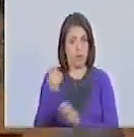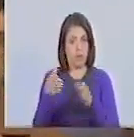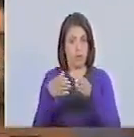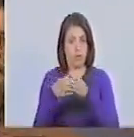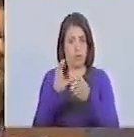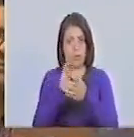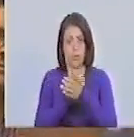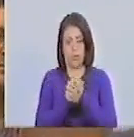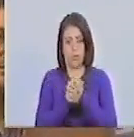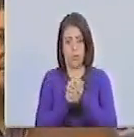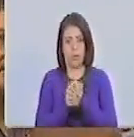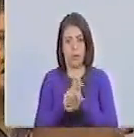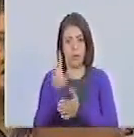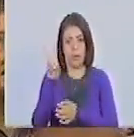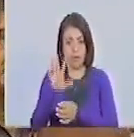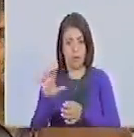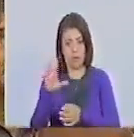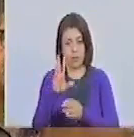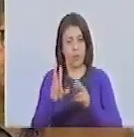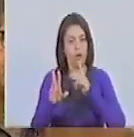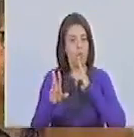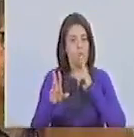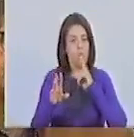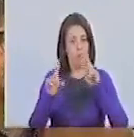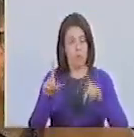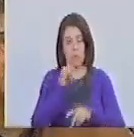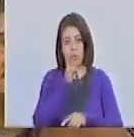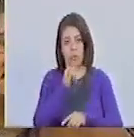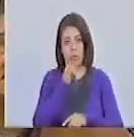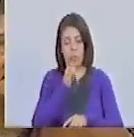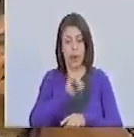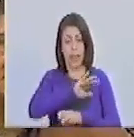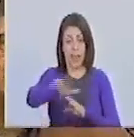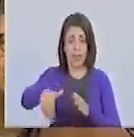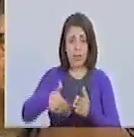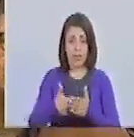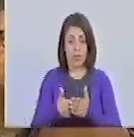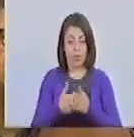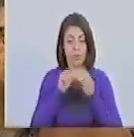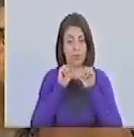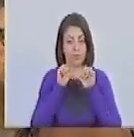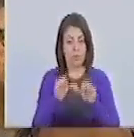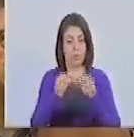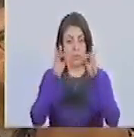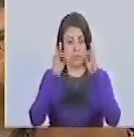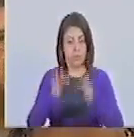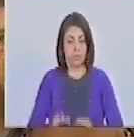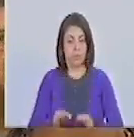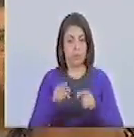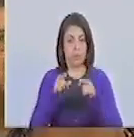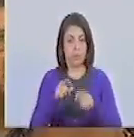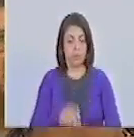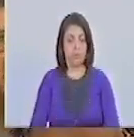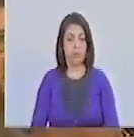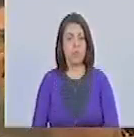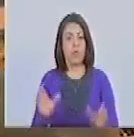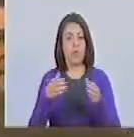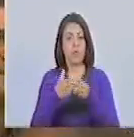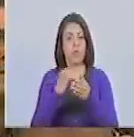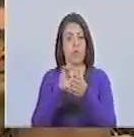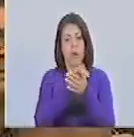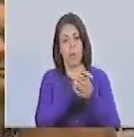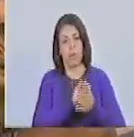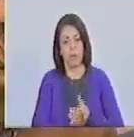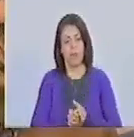Amistad Parlamentario Venezuela-Honduras para informar a esta plenaria de la instalación formal del Grupo de